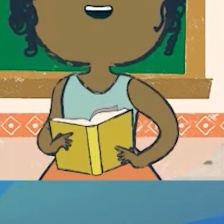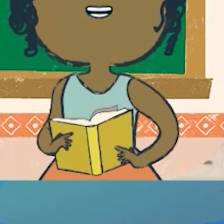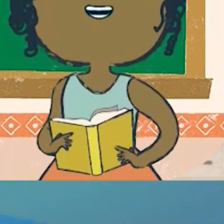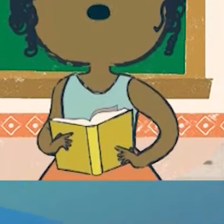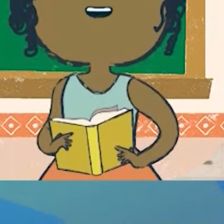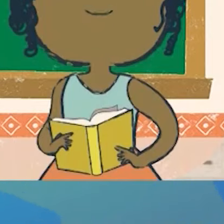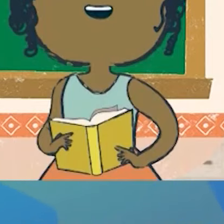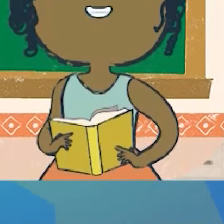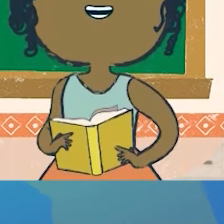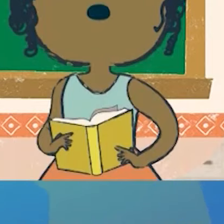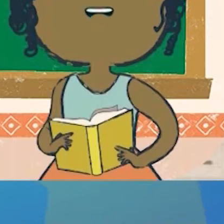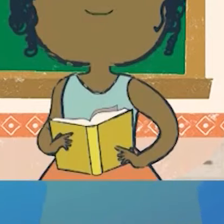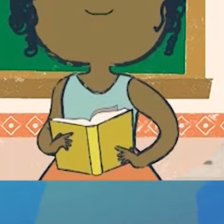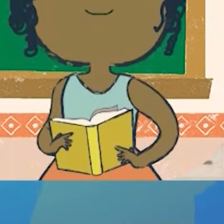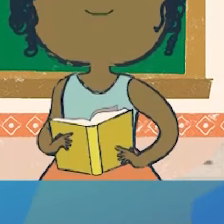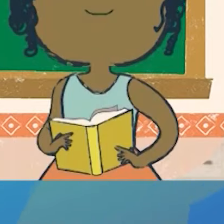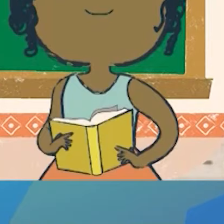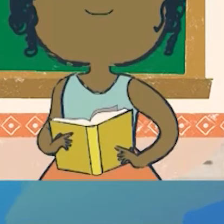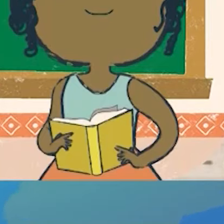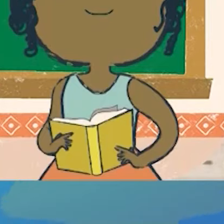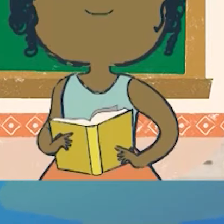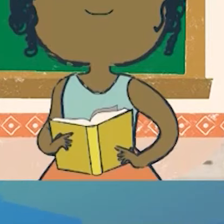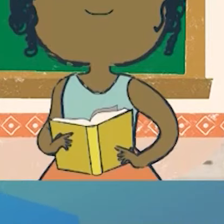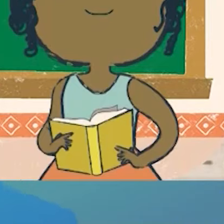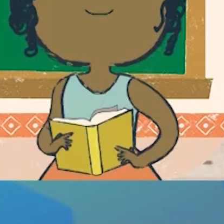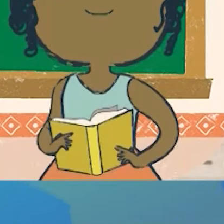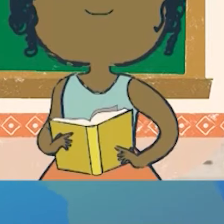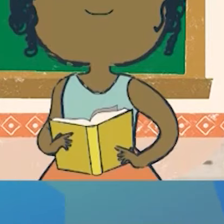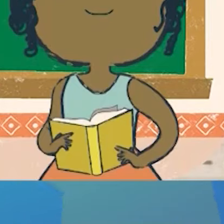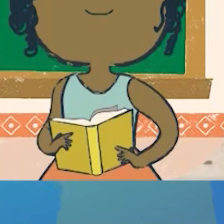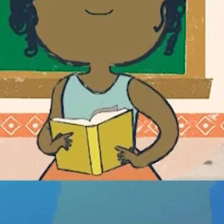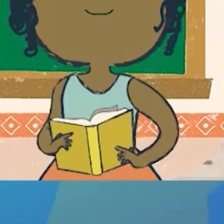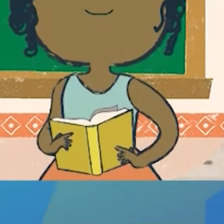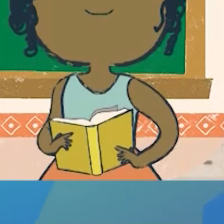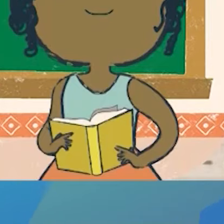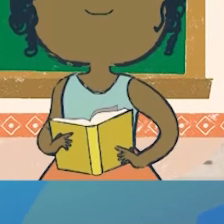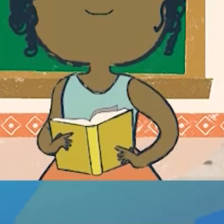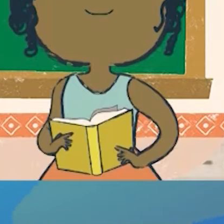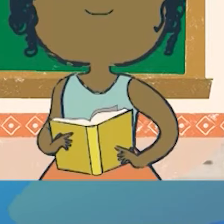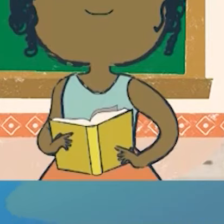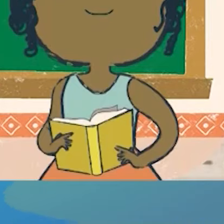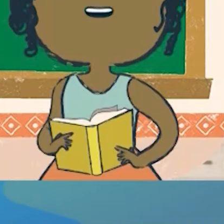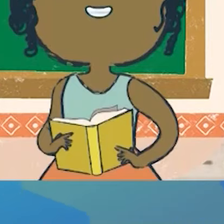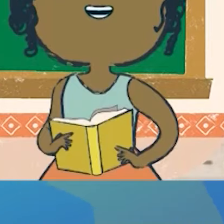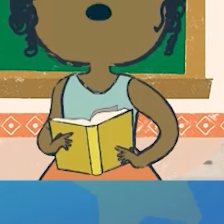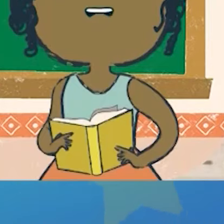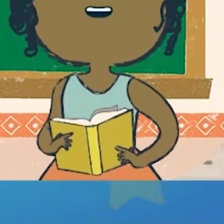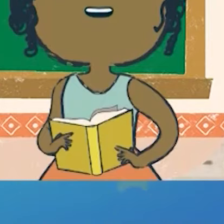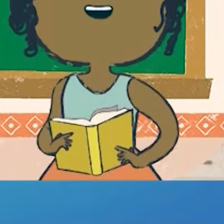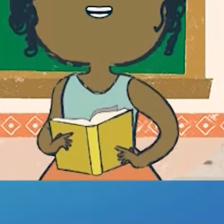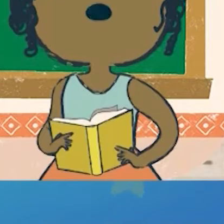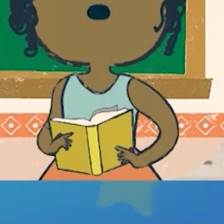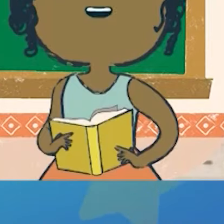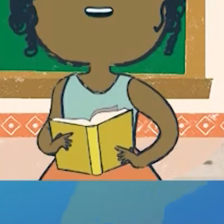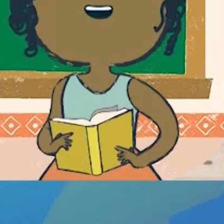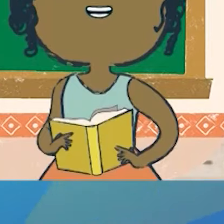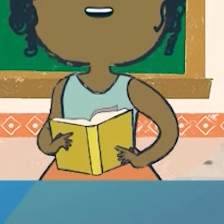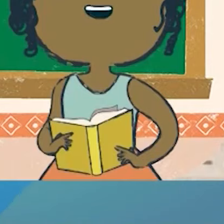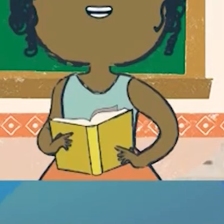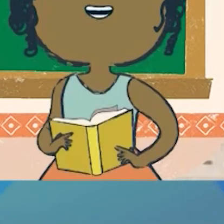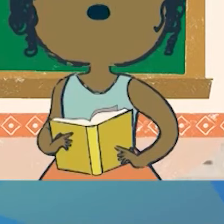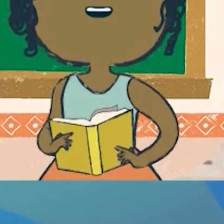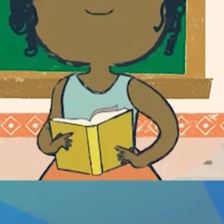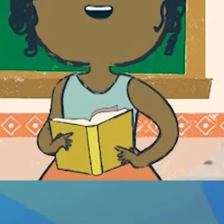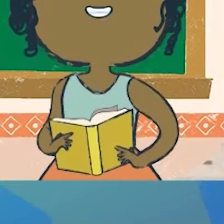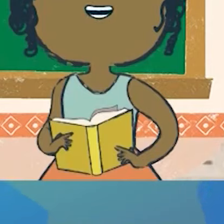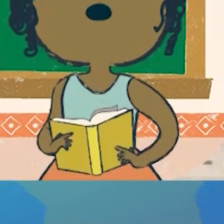que no sabía acerca de la salud. Vamos a repasar algunos contenidos importantes que vimos. Sí, empecemos.